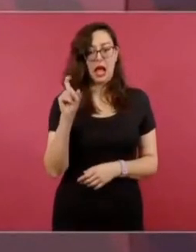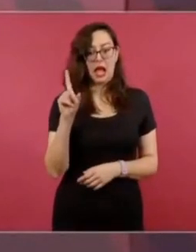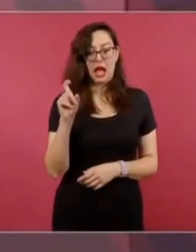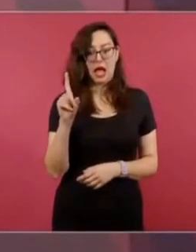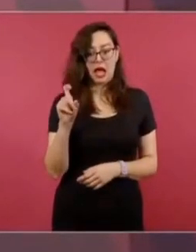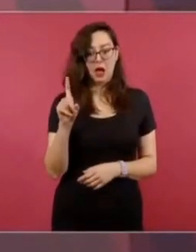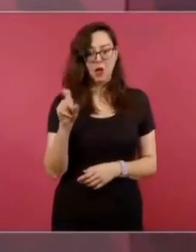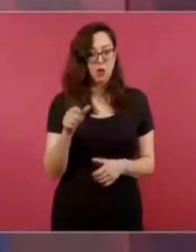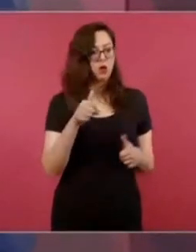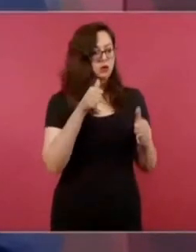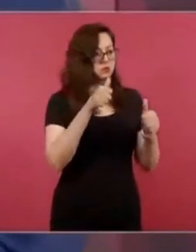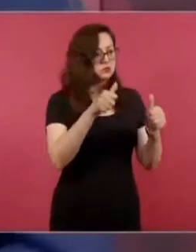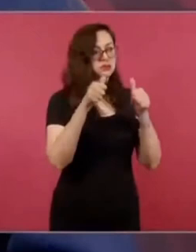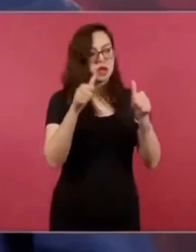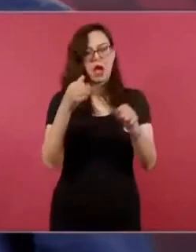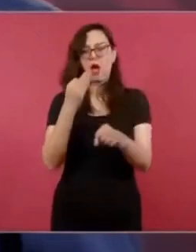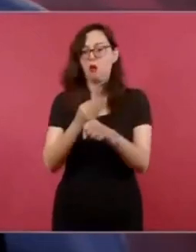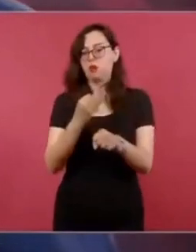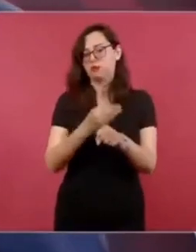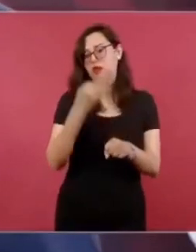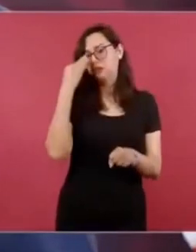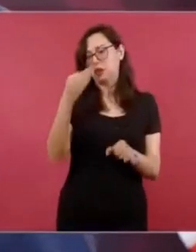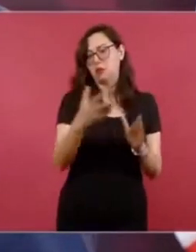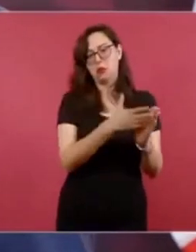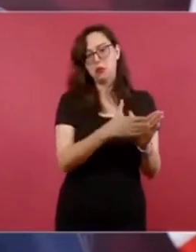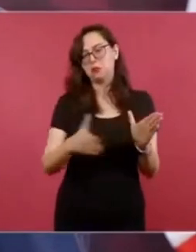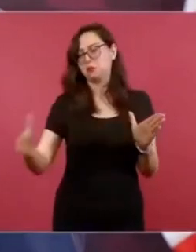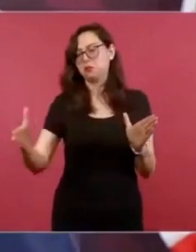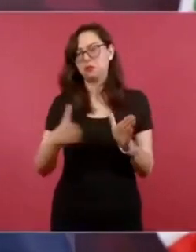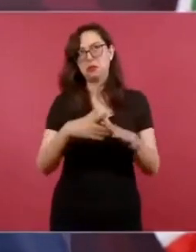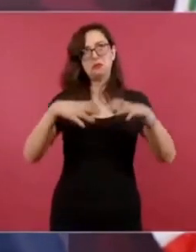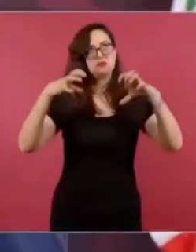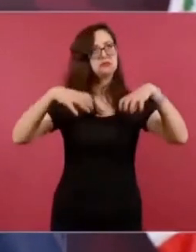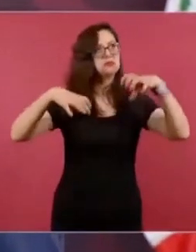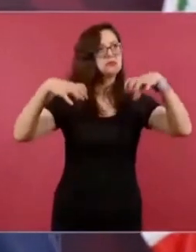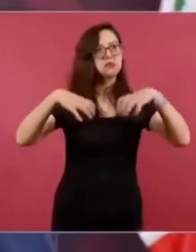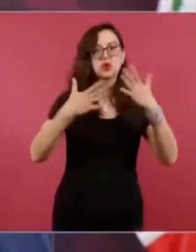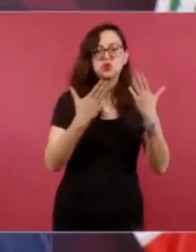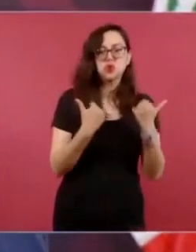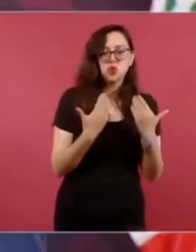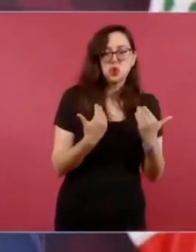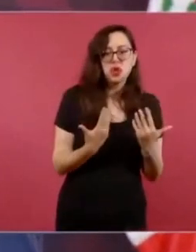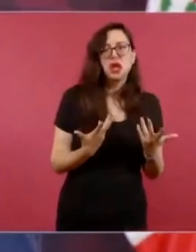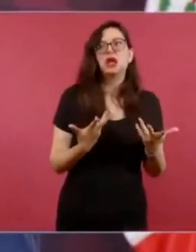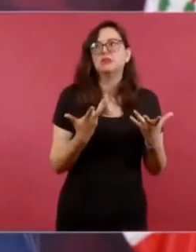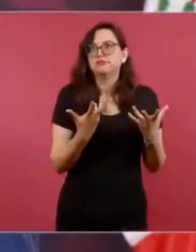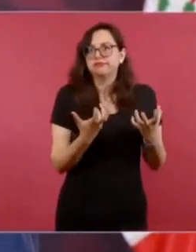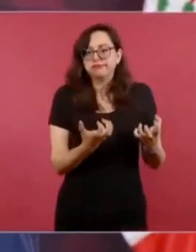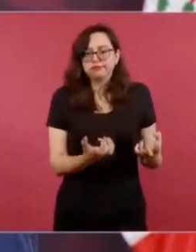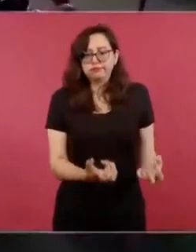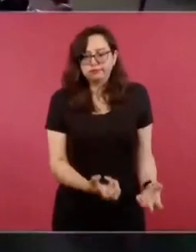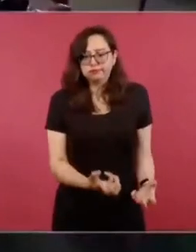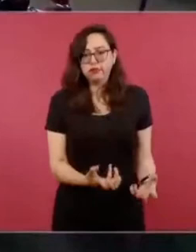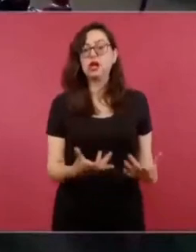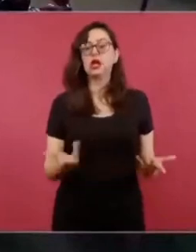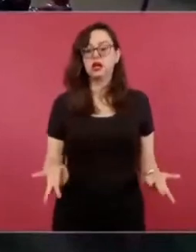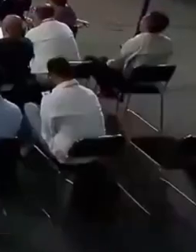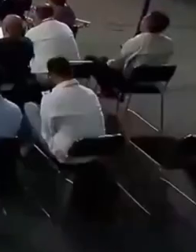la sequía, de la escasez de agua. Se está trabajando aquí en